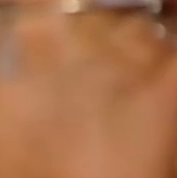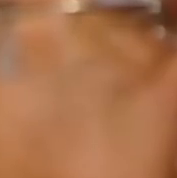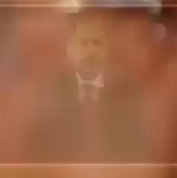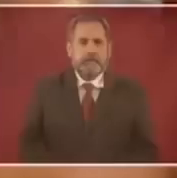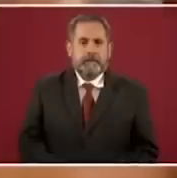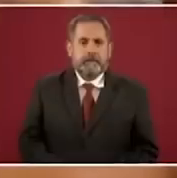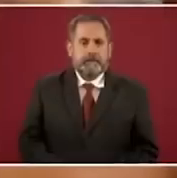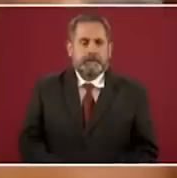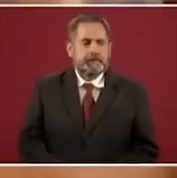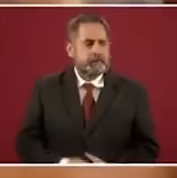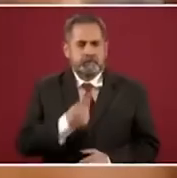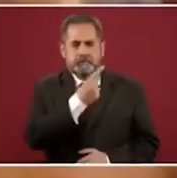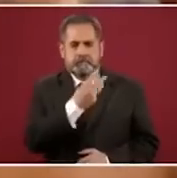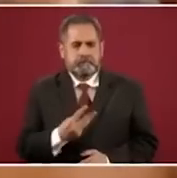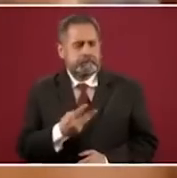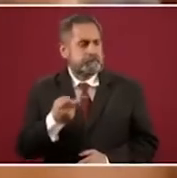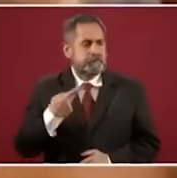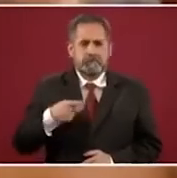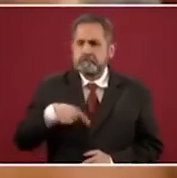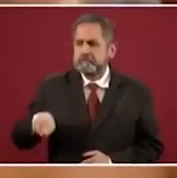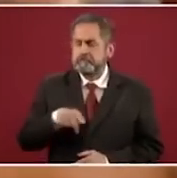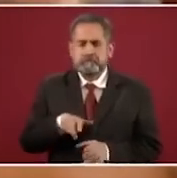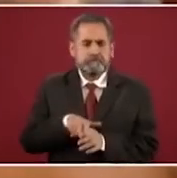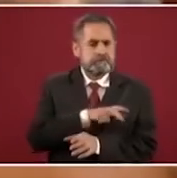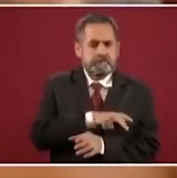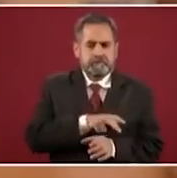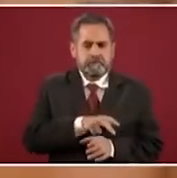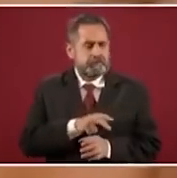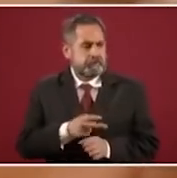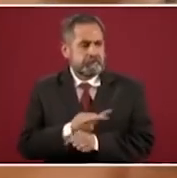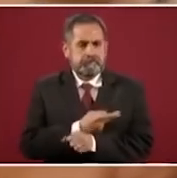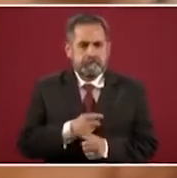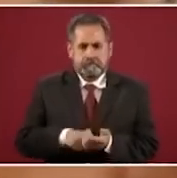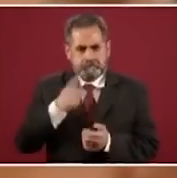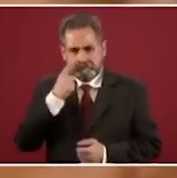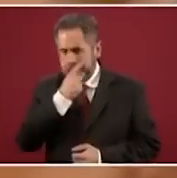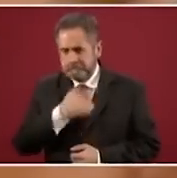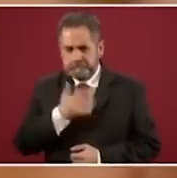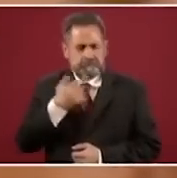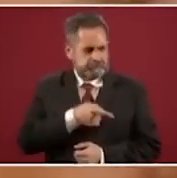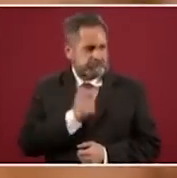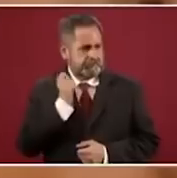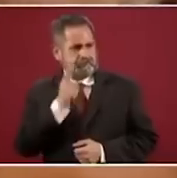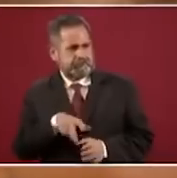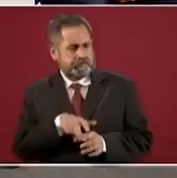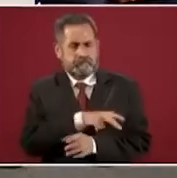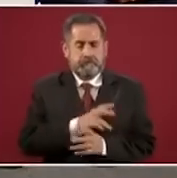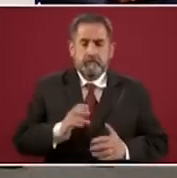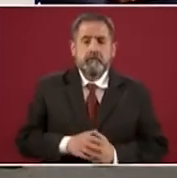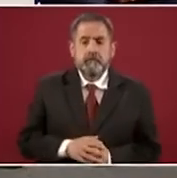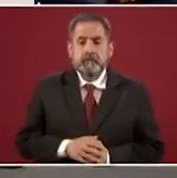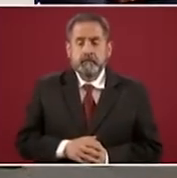al gobierno. ¿Qué ocurrió? ¿Por qué cree usted que se dio esta salida y si no siente que eso puede generar un impacto en…? Porque